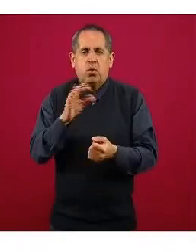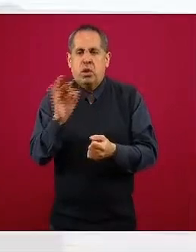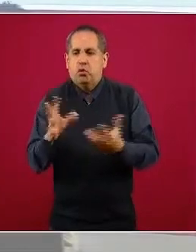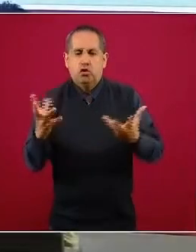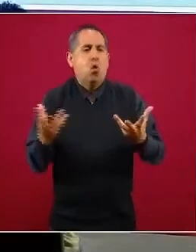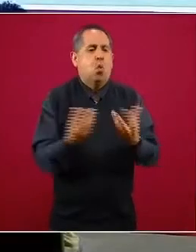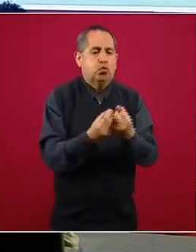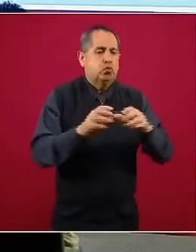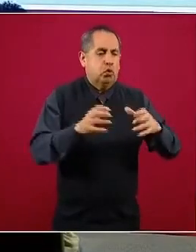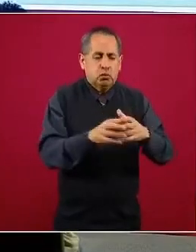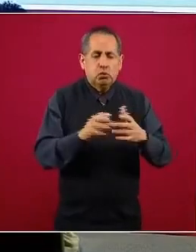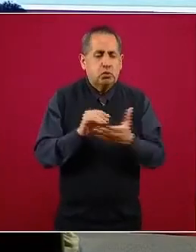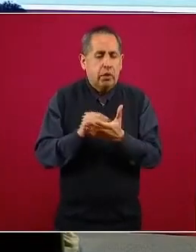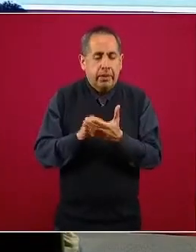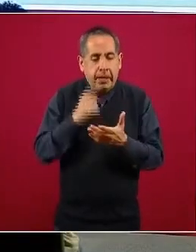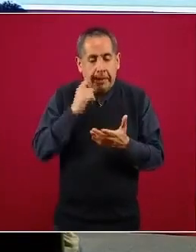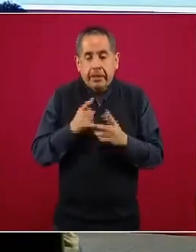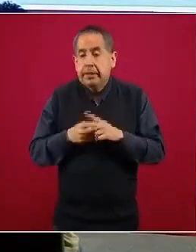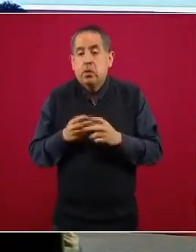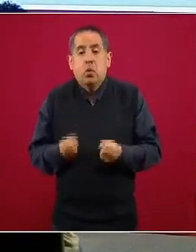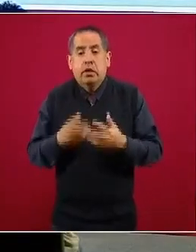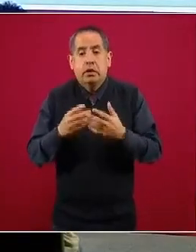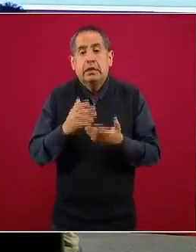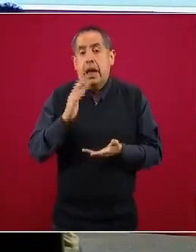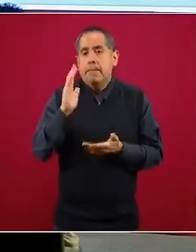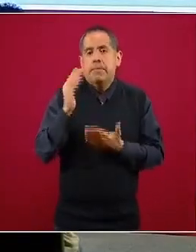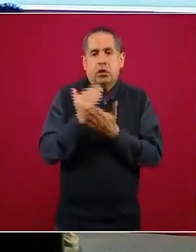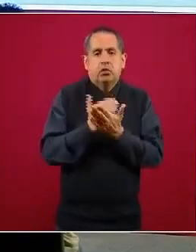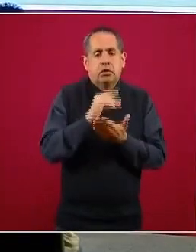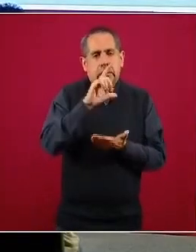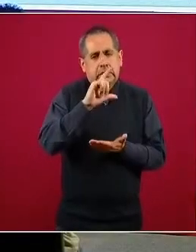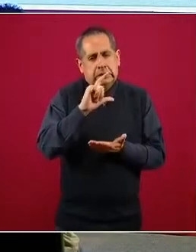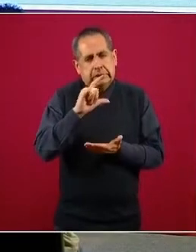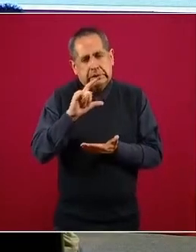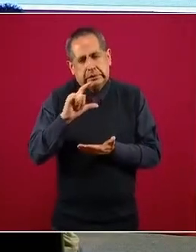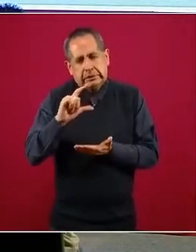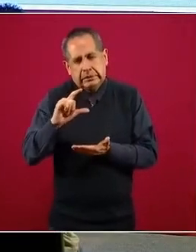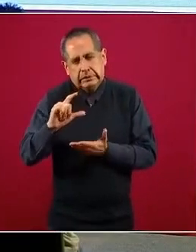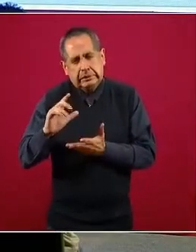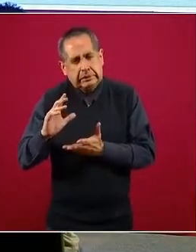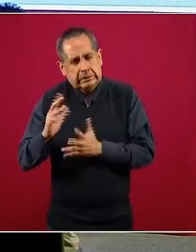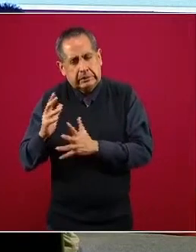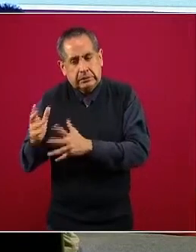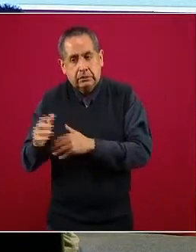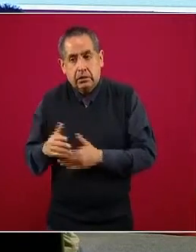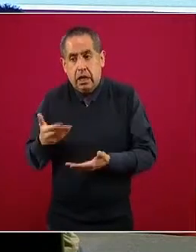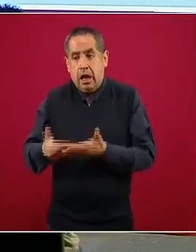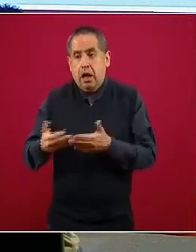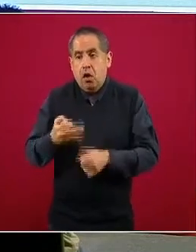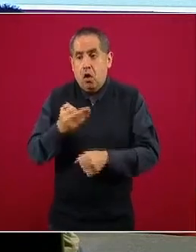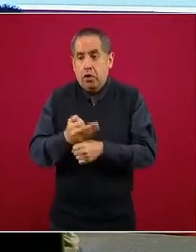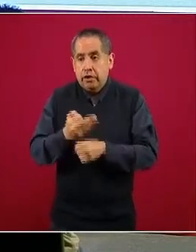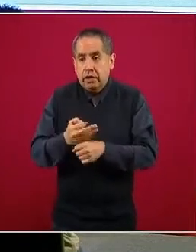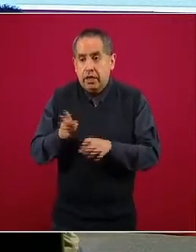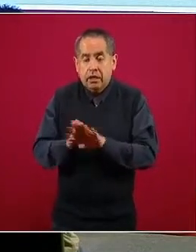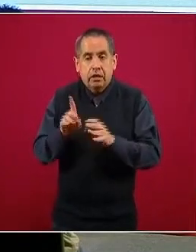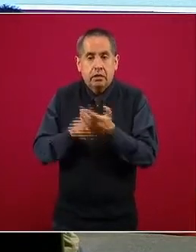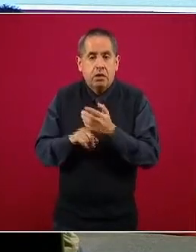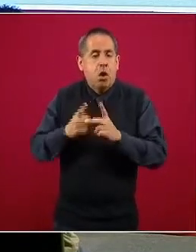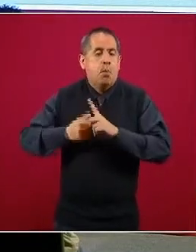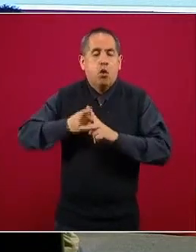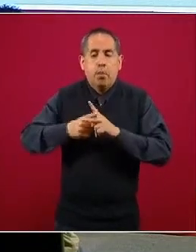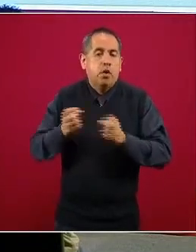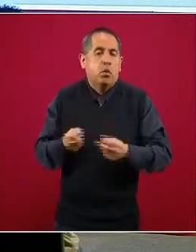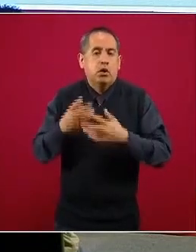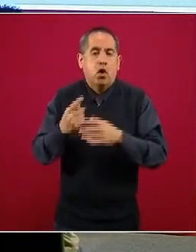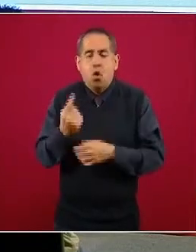todavía permanecen como sospechosos. Progresivamente se han reducido y en este momento tenemos una reducción